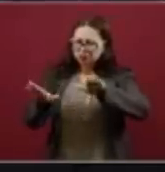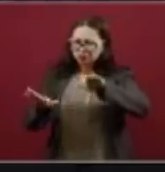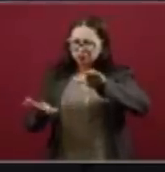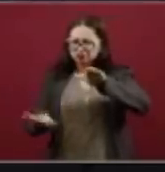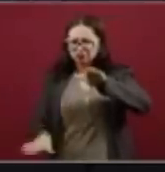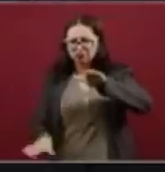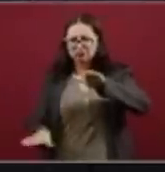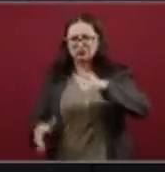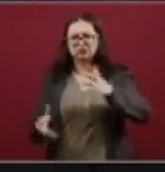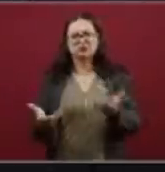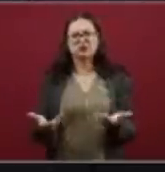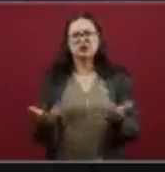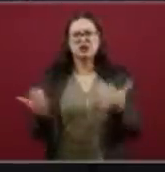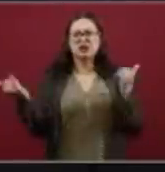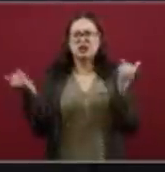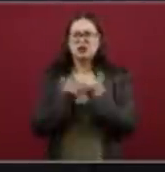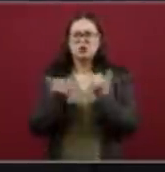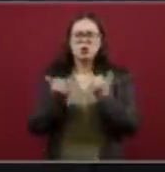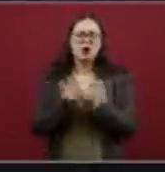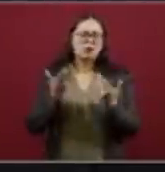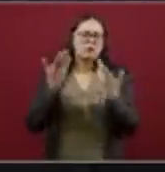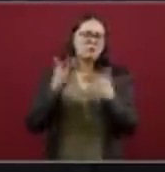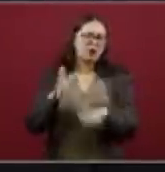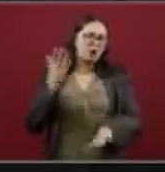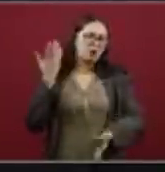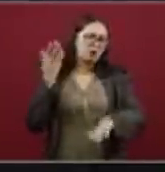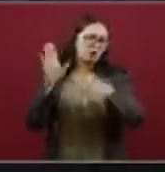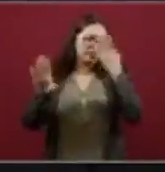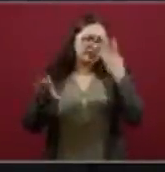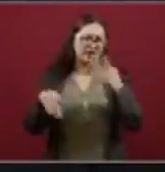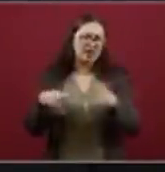incluso hecho por el Banco Mundial,